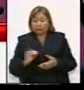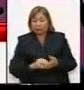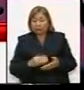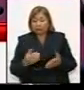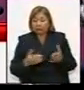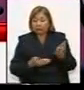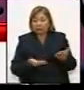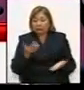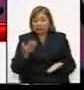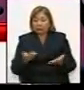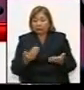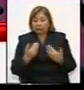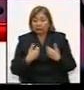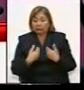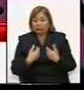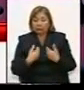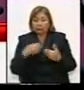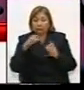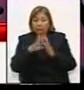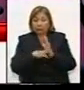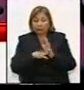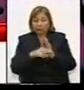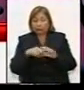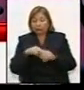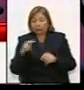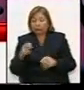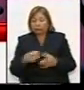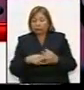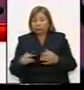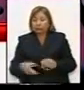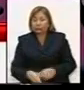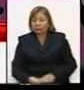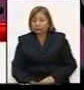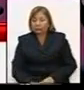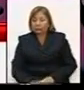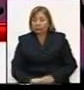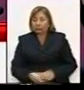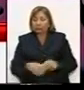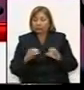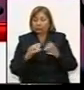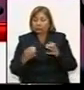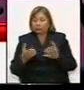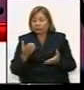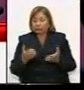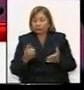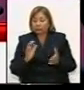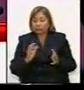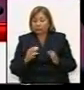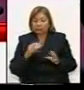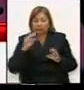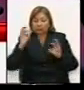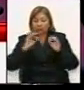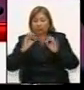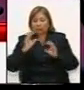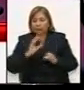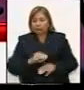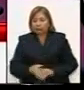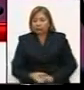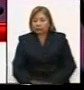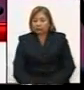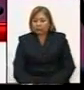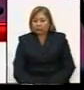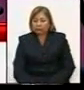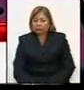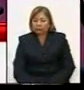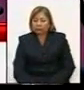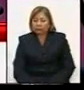Proporcionalmente nosotros hemos tenido menos transfugismo que otras. Proporcionalmente, no que cuando se suma y se resta. Ah, no, de Fuerza Popular